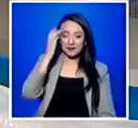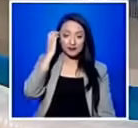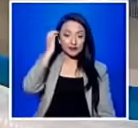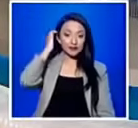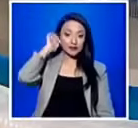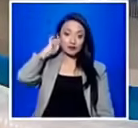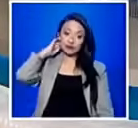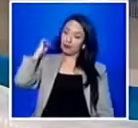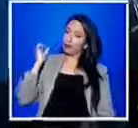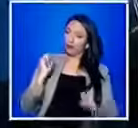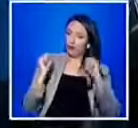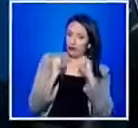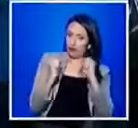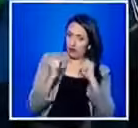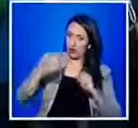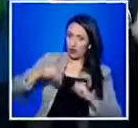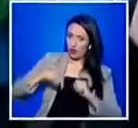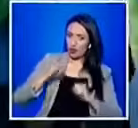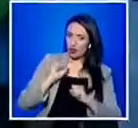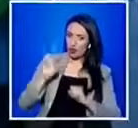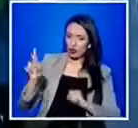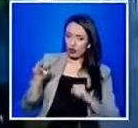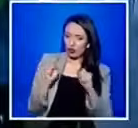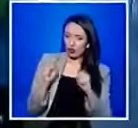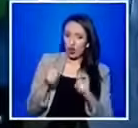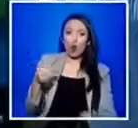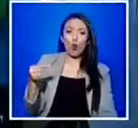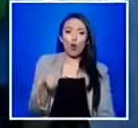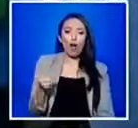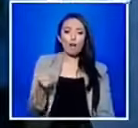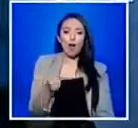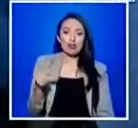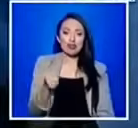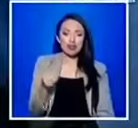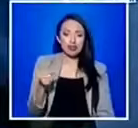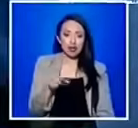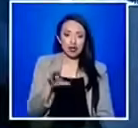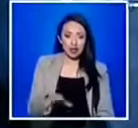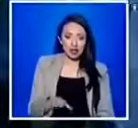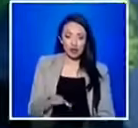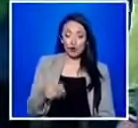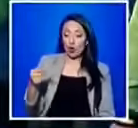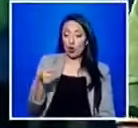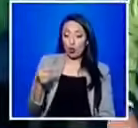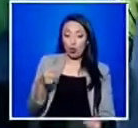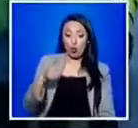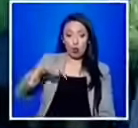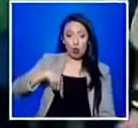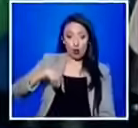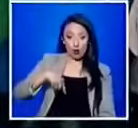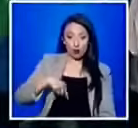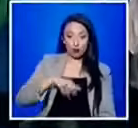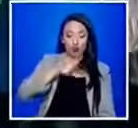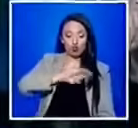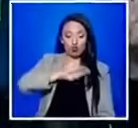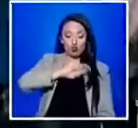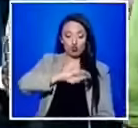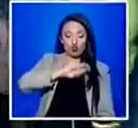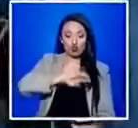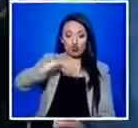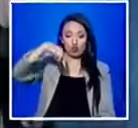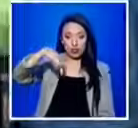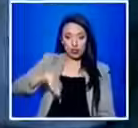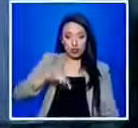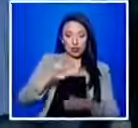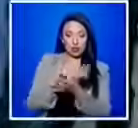Mañana fría, muy fría acá en el sector sur. Estamos en Huamaní, justamente la Julio Moreno es una unidad educativa municipal. Acá ya